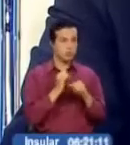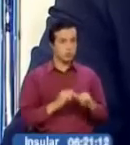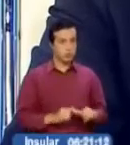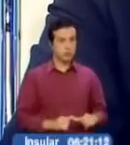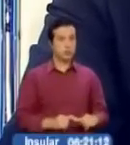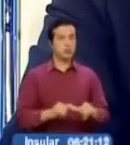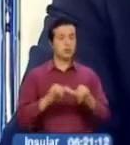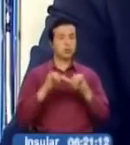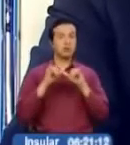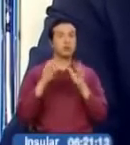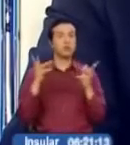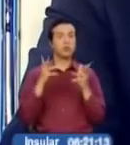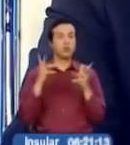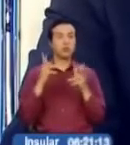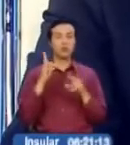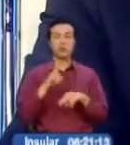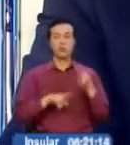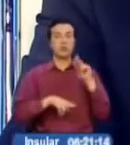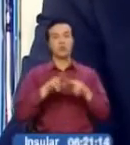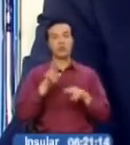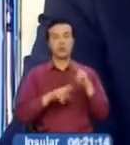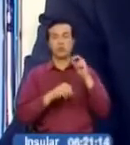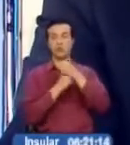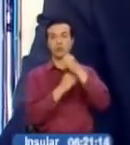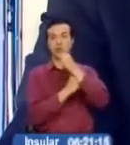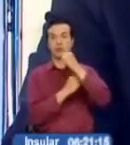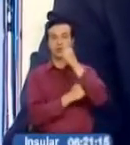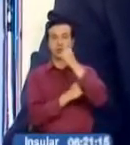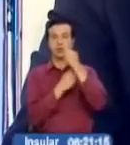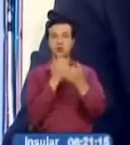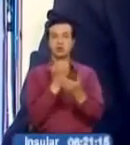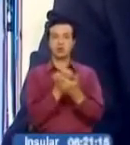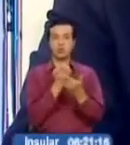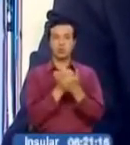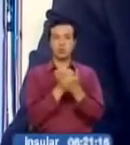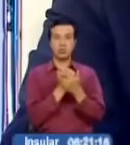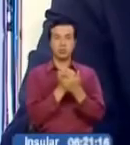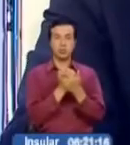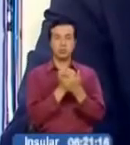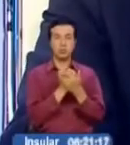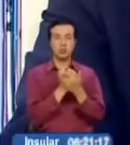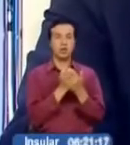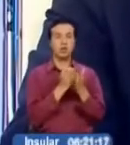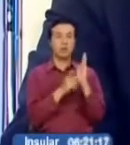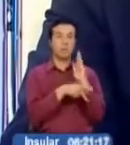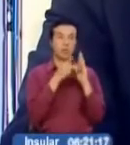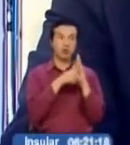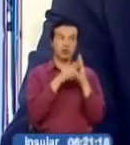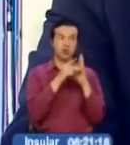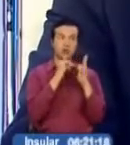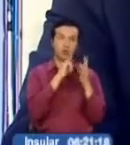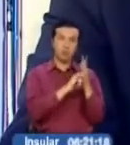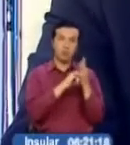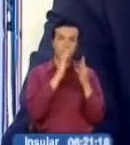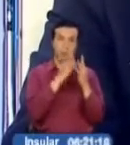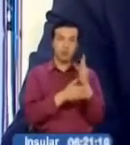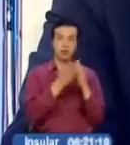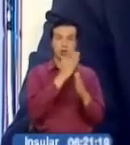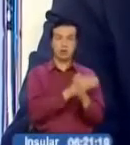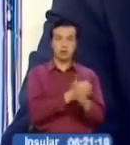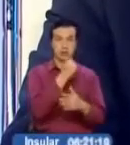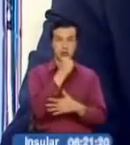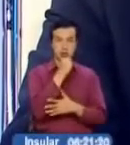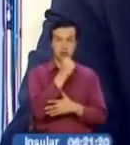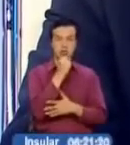en esa construcción, en ese fortalecimiento de una economía postpetrolera. tema que tratamos contigo casualmente del pulso político